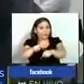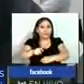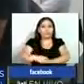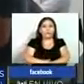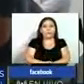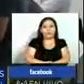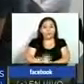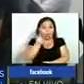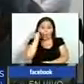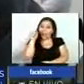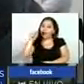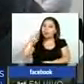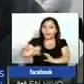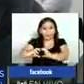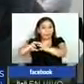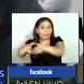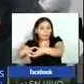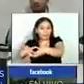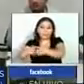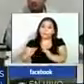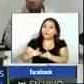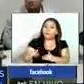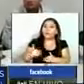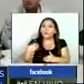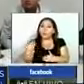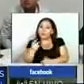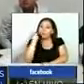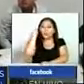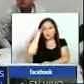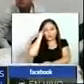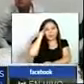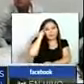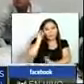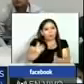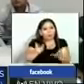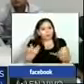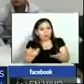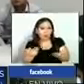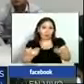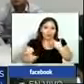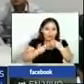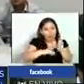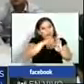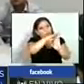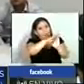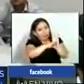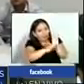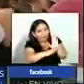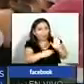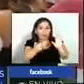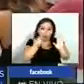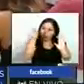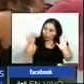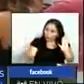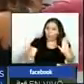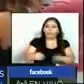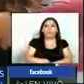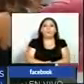ubicaron en las mensas y luego vendrían a la palabra de Ana María y por lo que había dado.